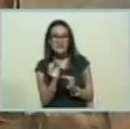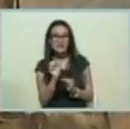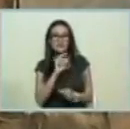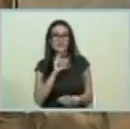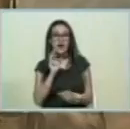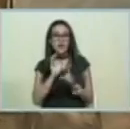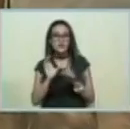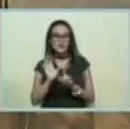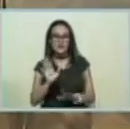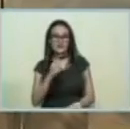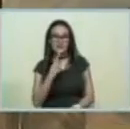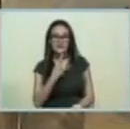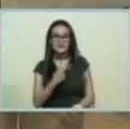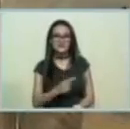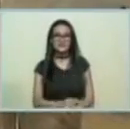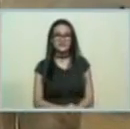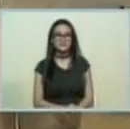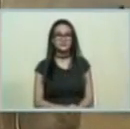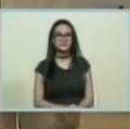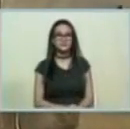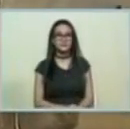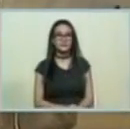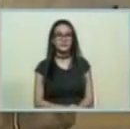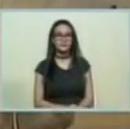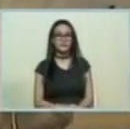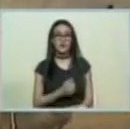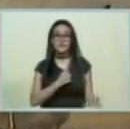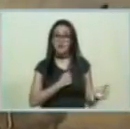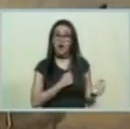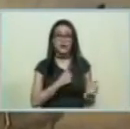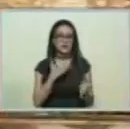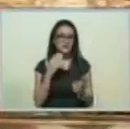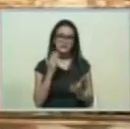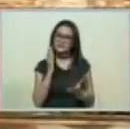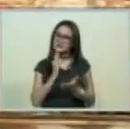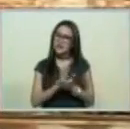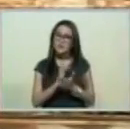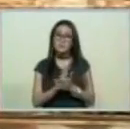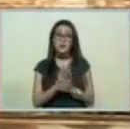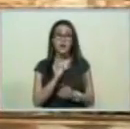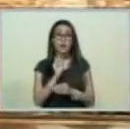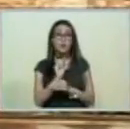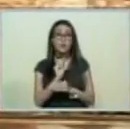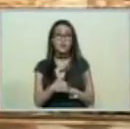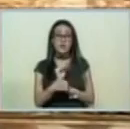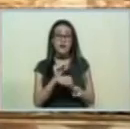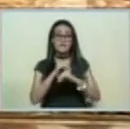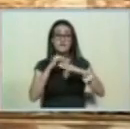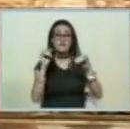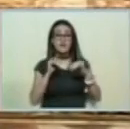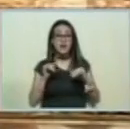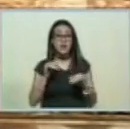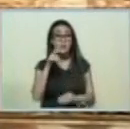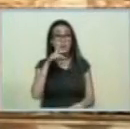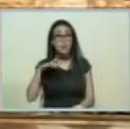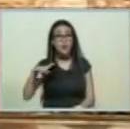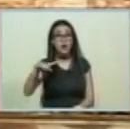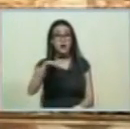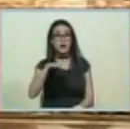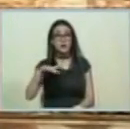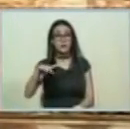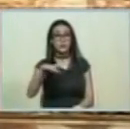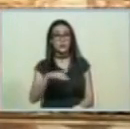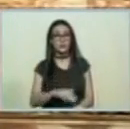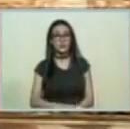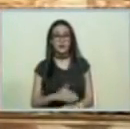cultura, el baile, tenemos que siempre cuidar la felicidad del pueblo